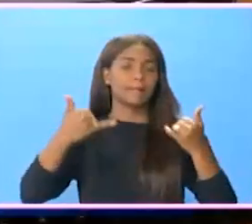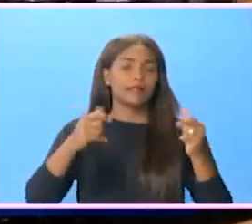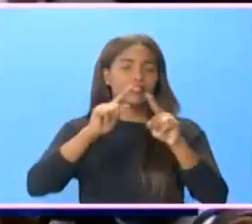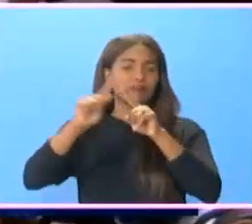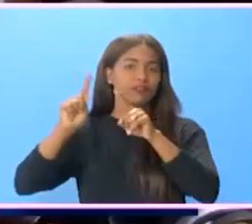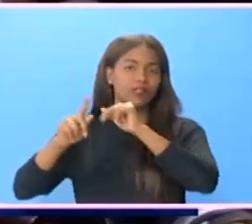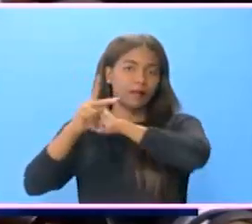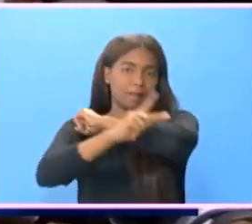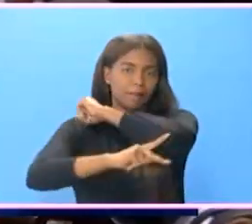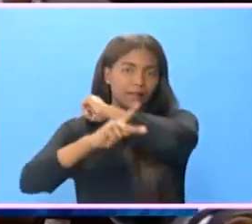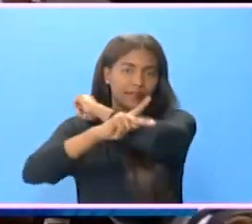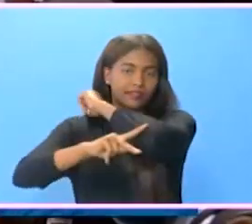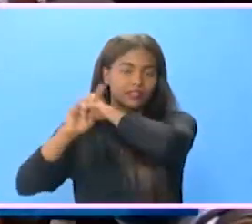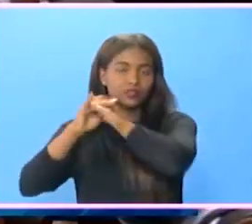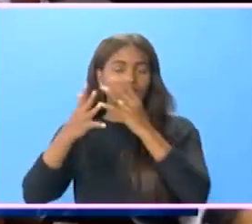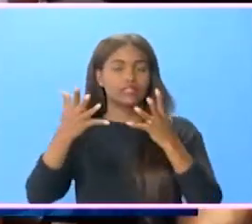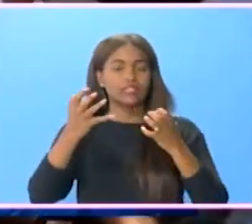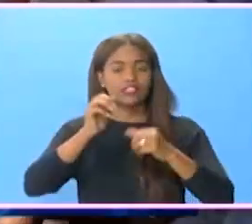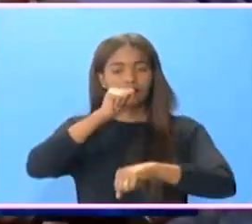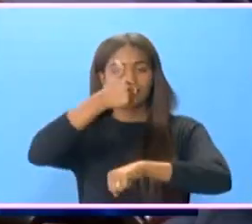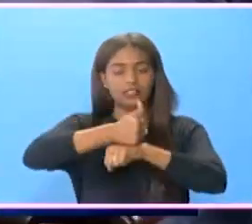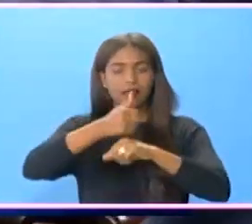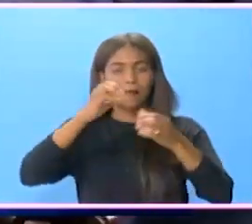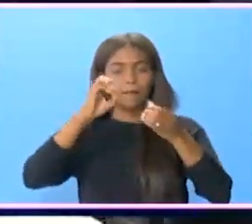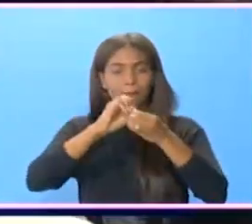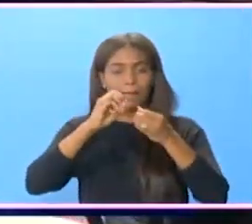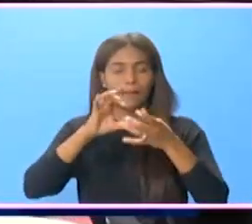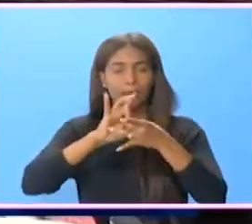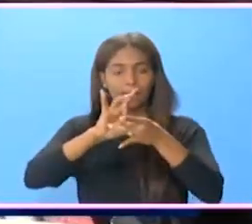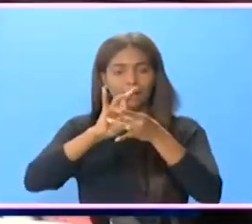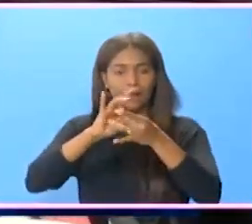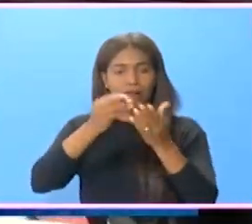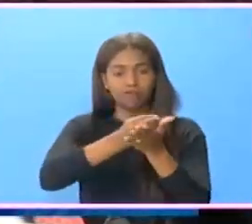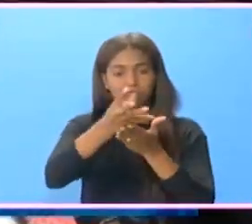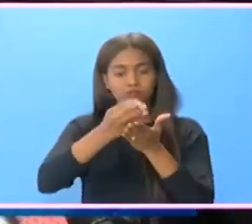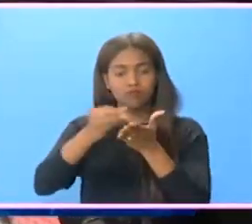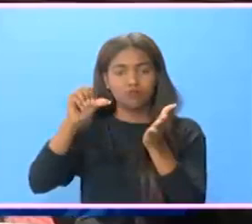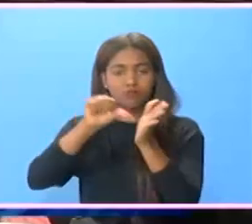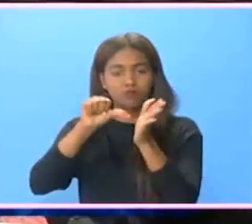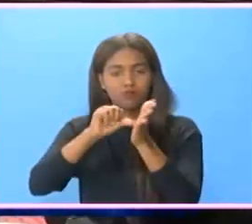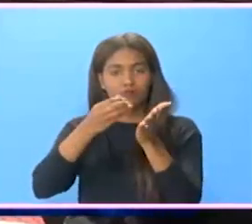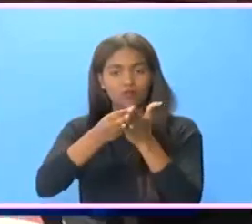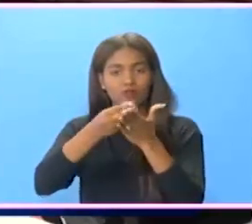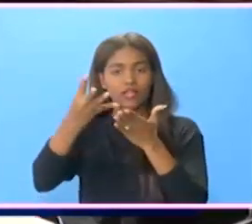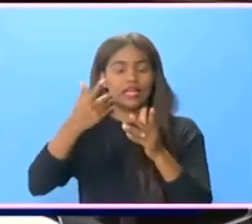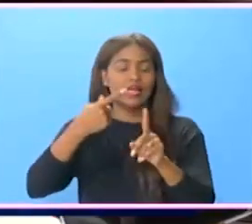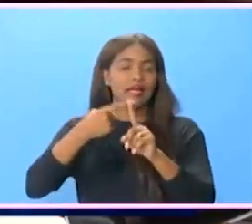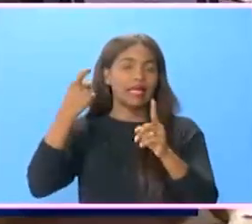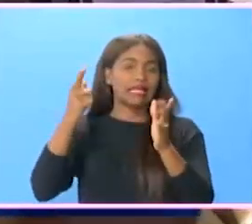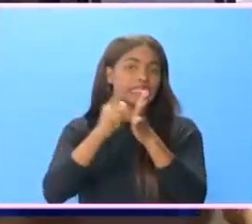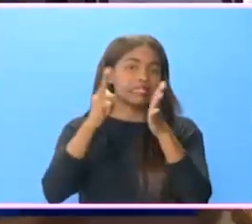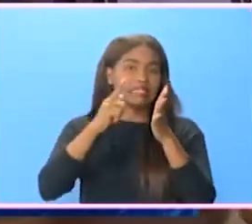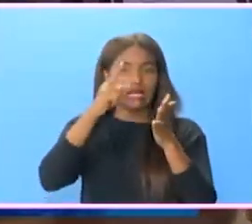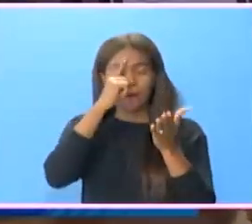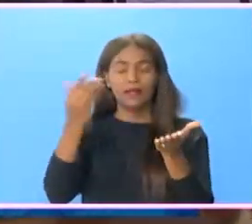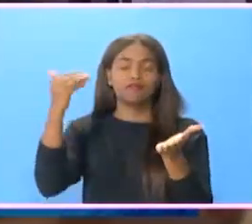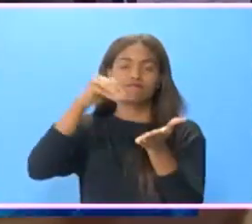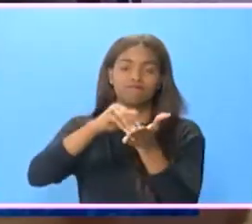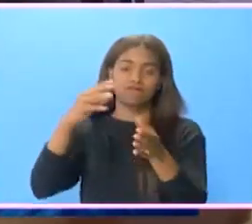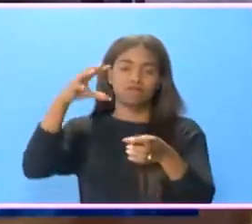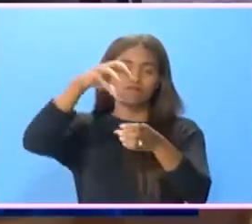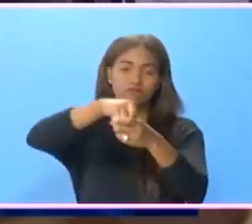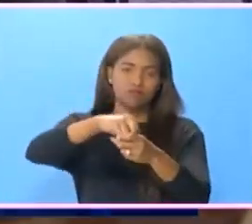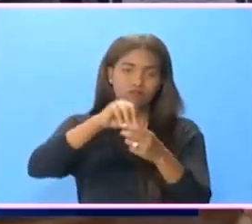numerosos países y busca establecer el decomiso civil de patrimonios con orígenes ilícitos para reincorporarlos